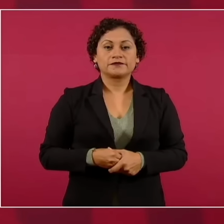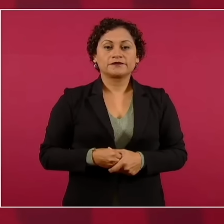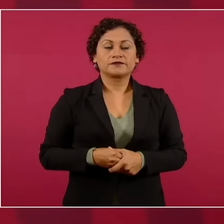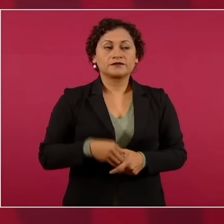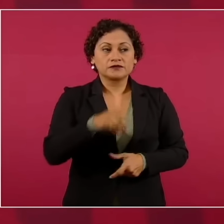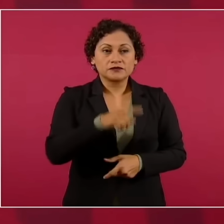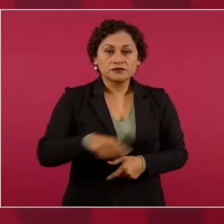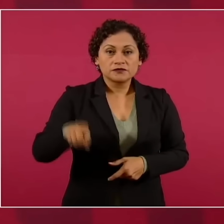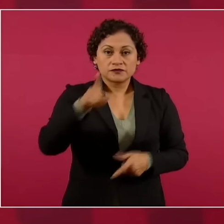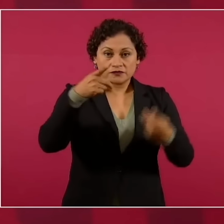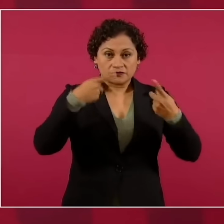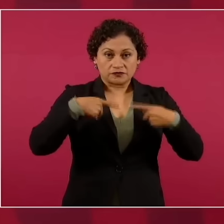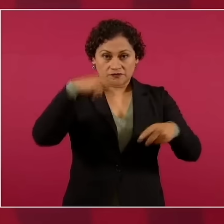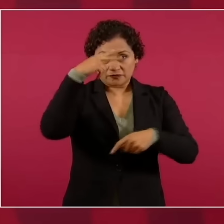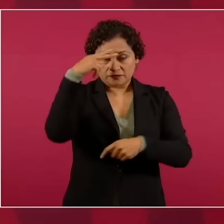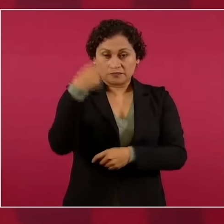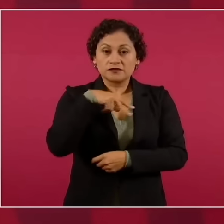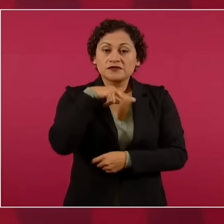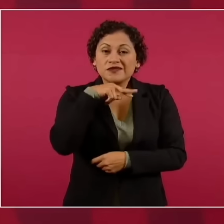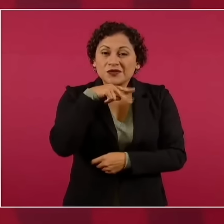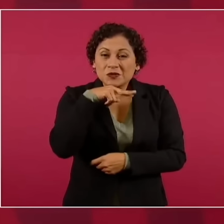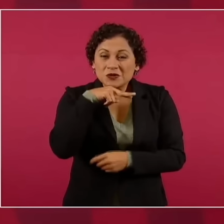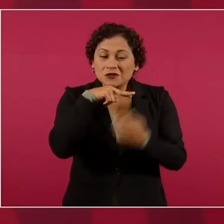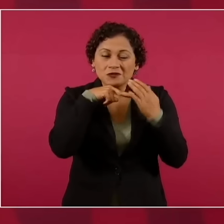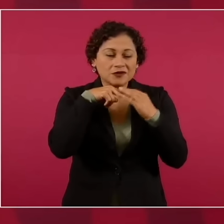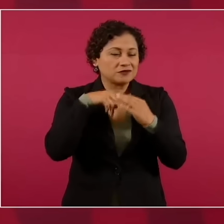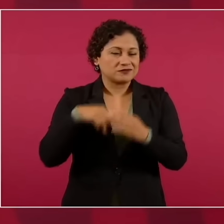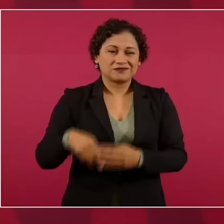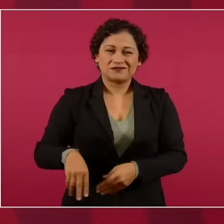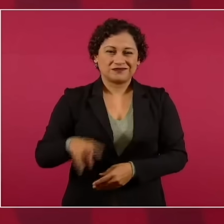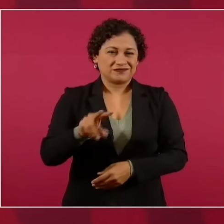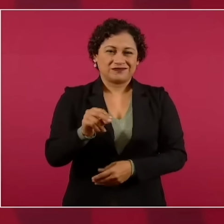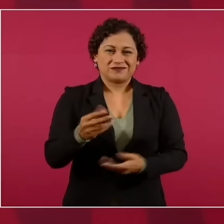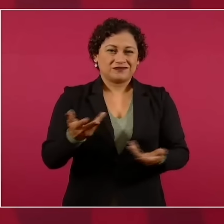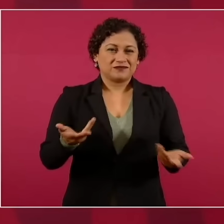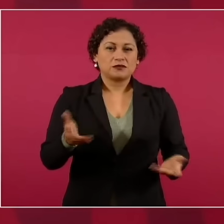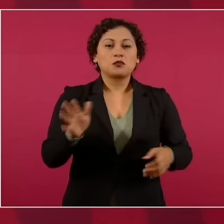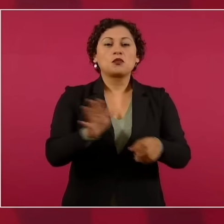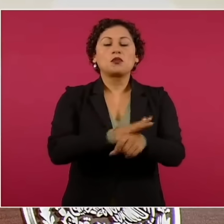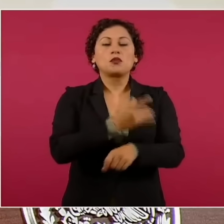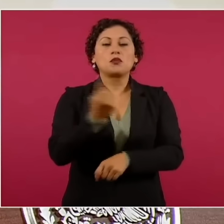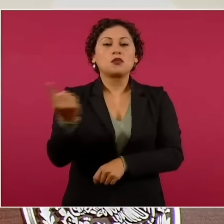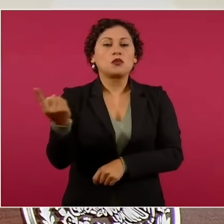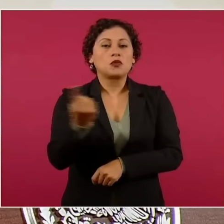preocupados por algo que tiene que ver